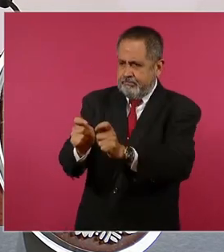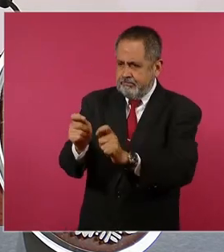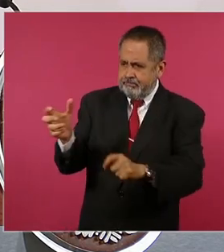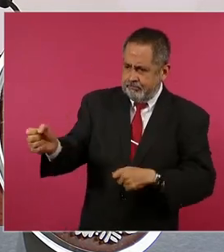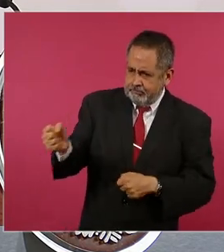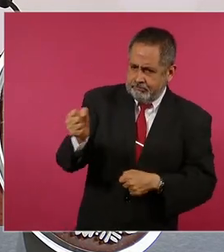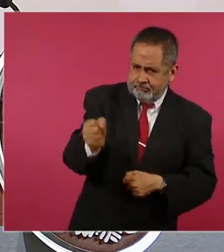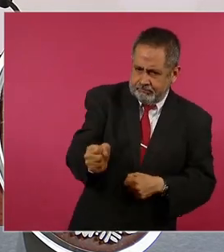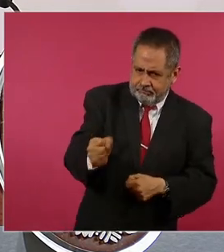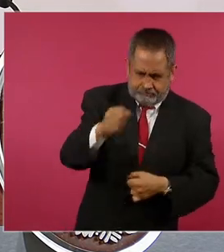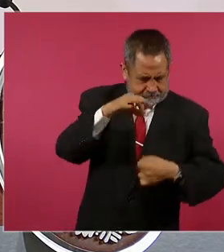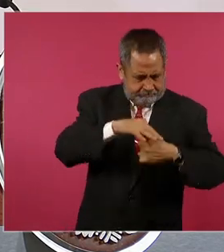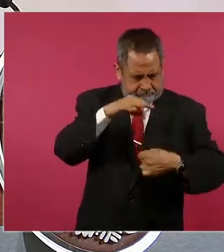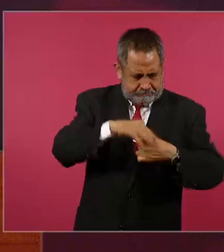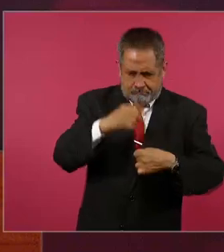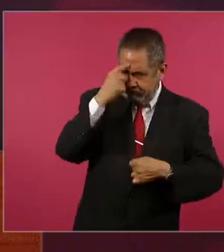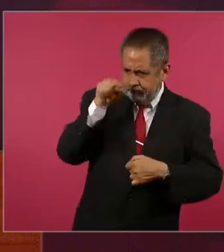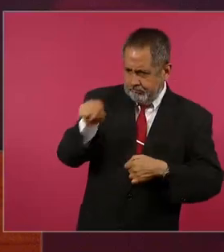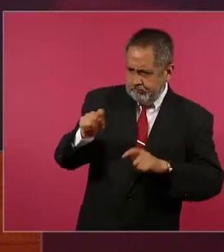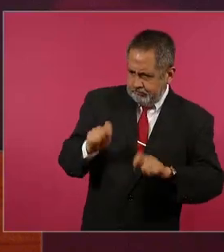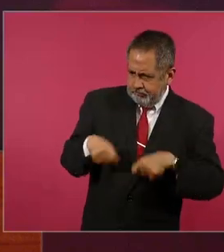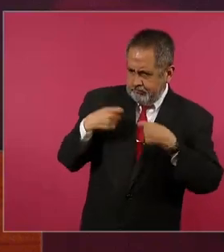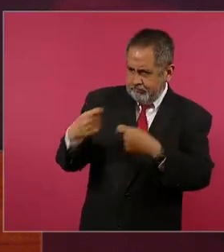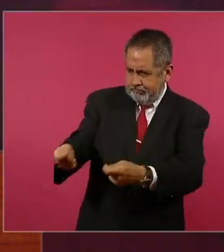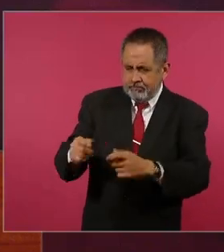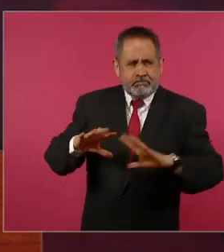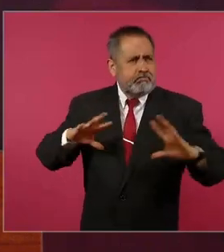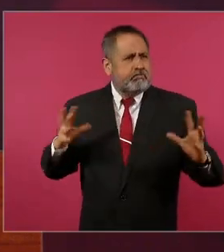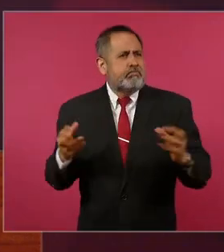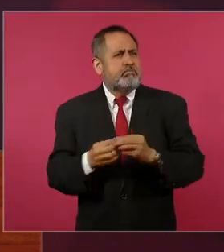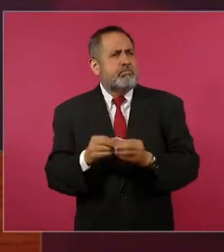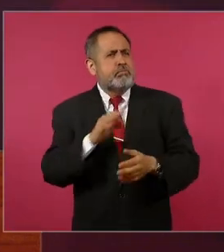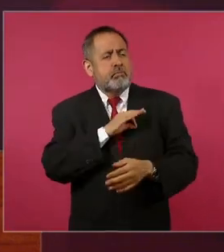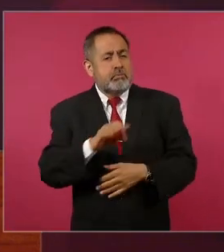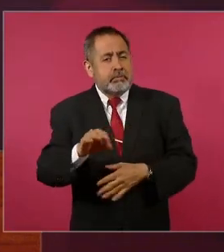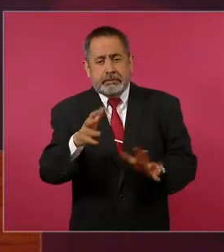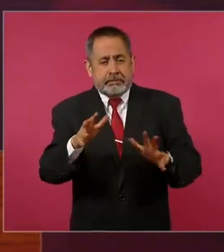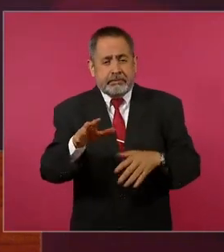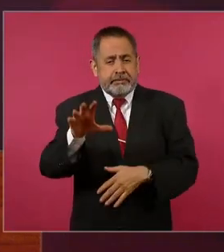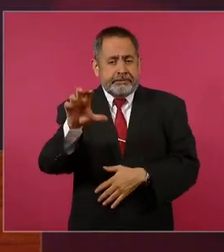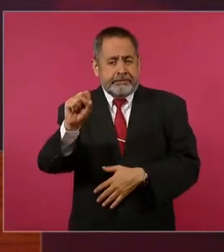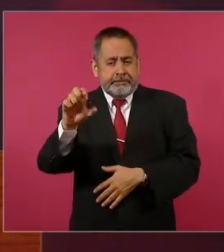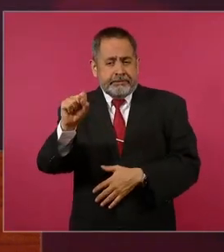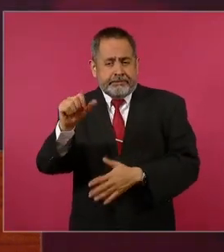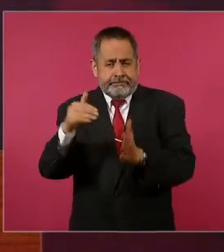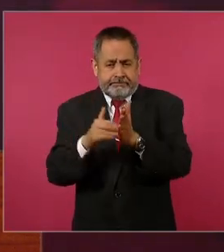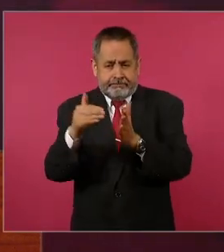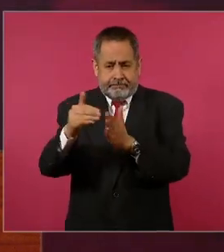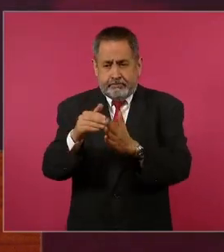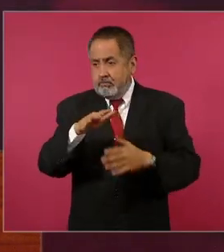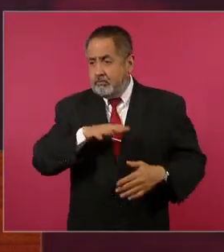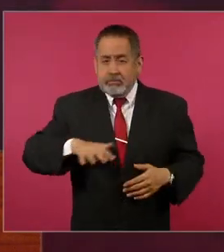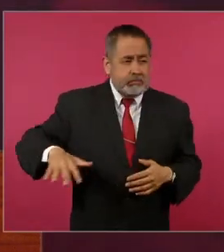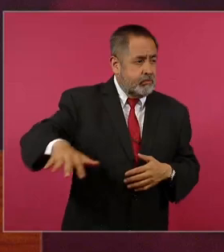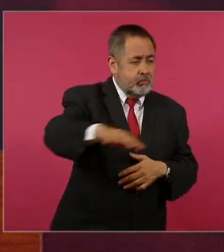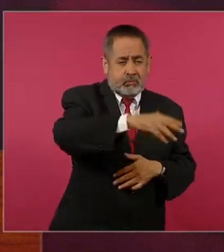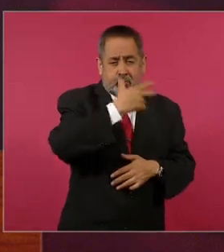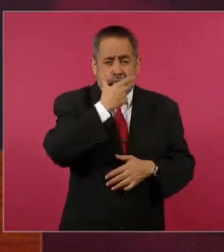popular. Así, más de 60 millones de mexicanos y